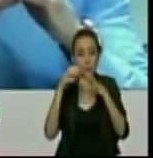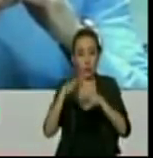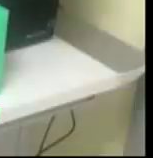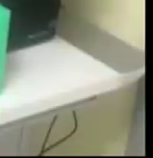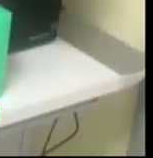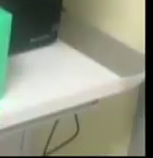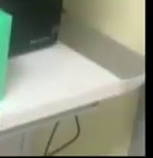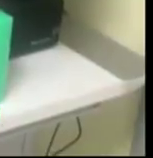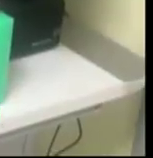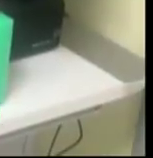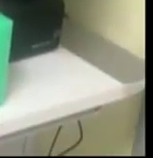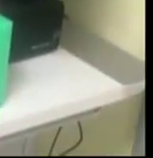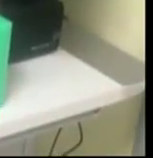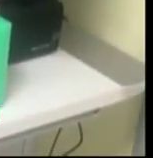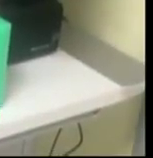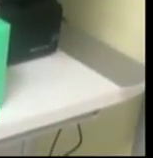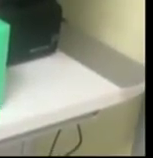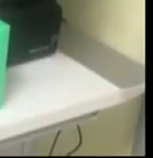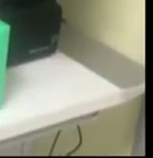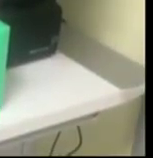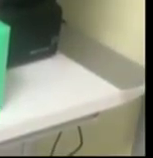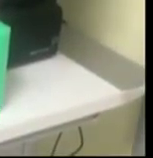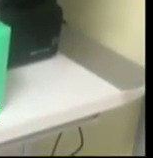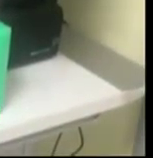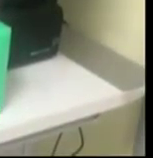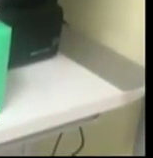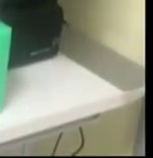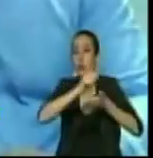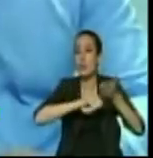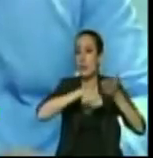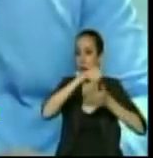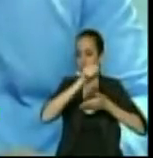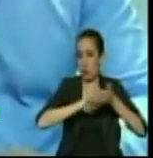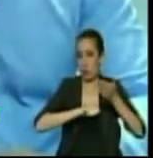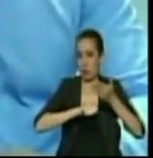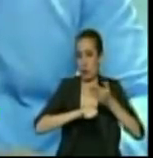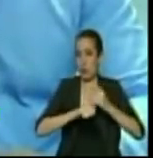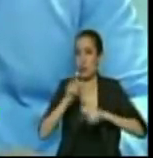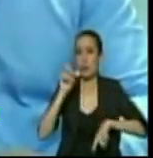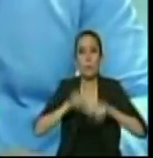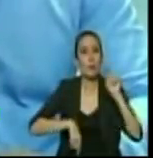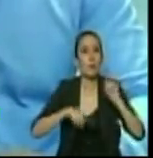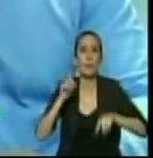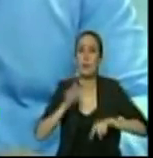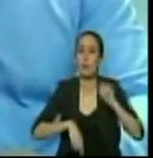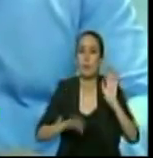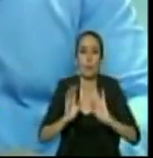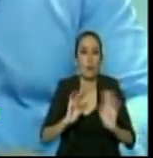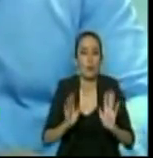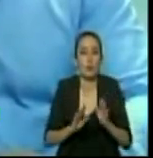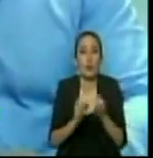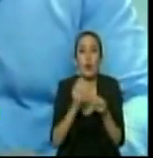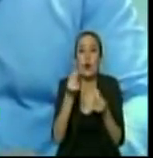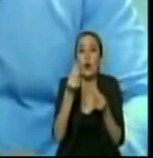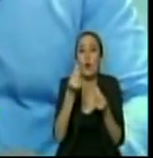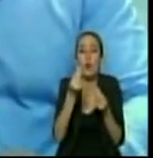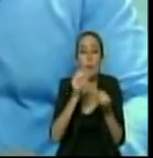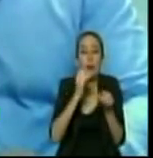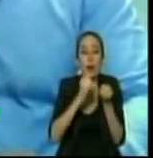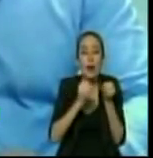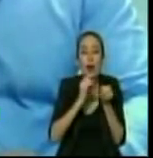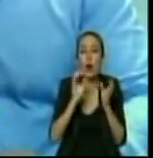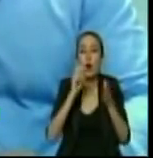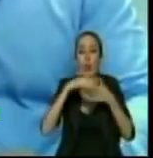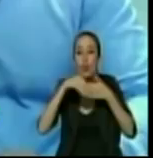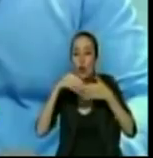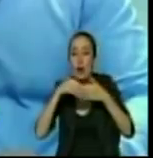Fiscalía. A esto se ha sumado la Secretaría Anticorrupción. No podemos tolerar que ni un solo centavo dispuesto